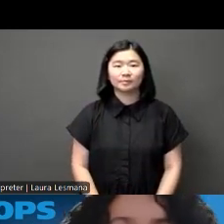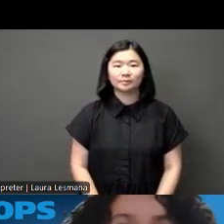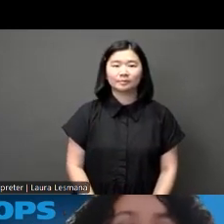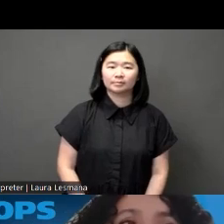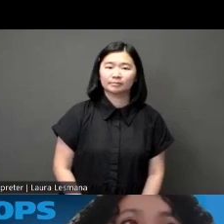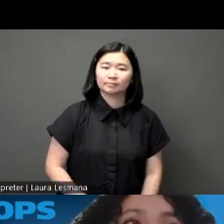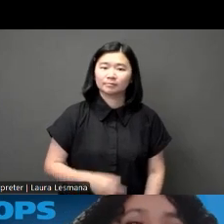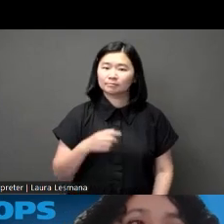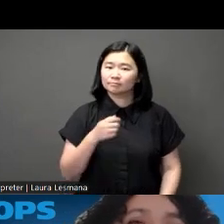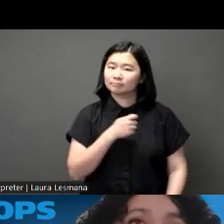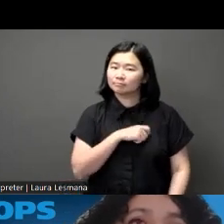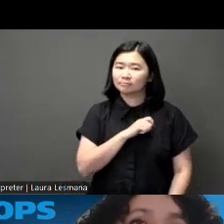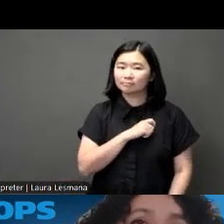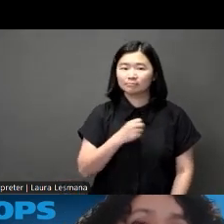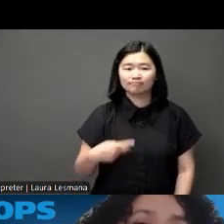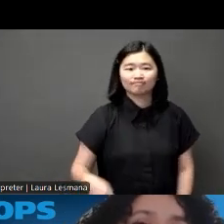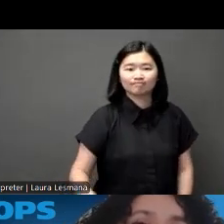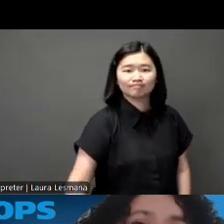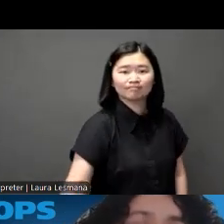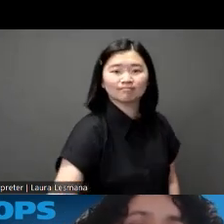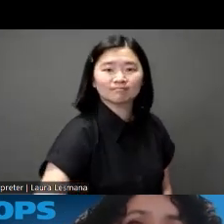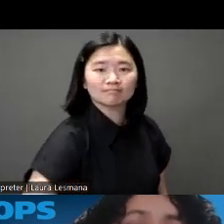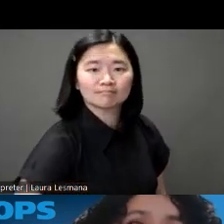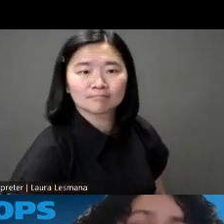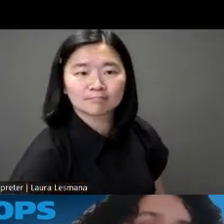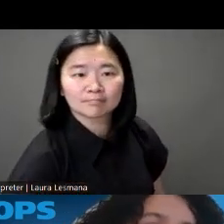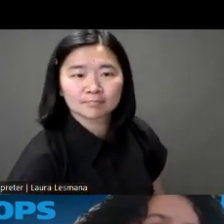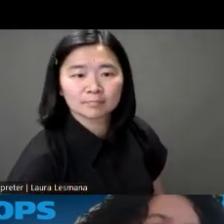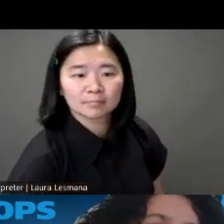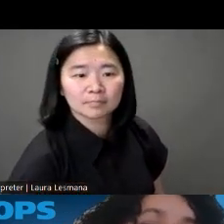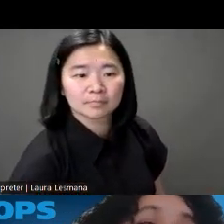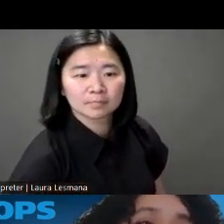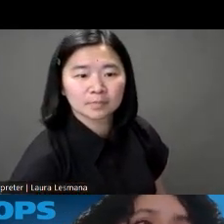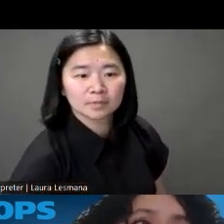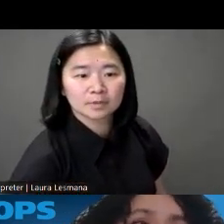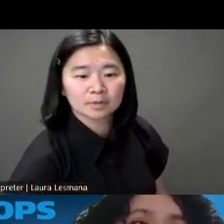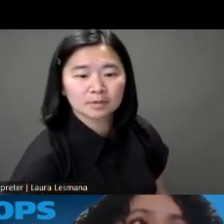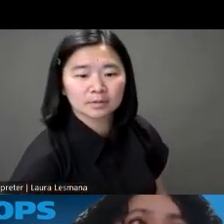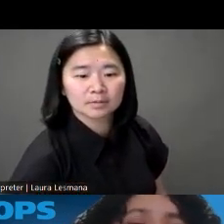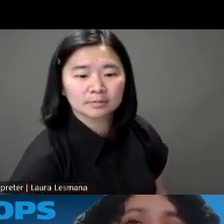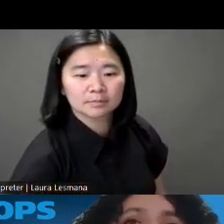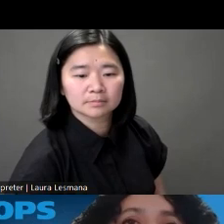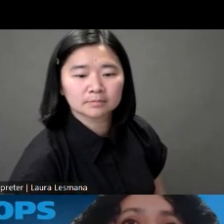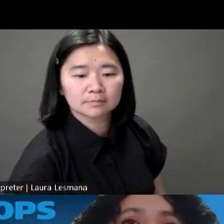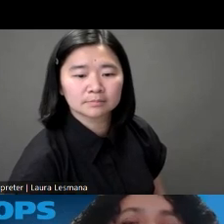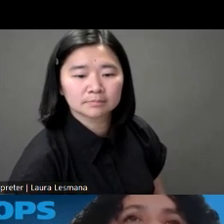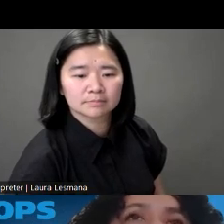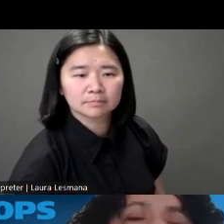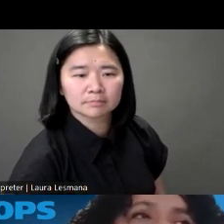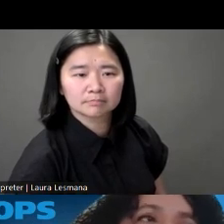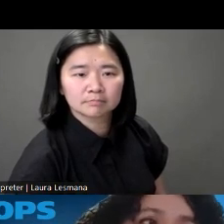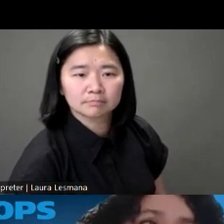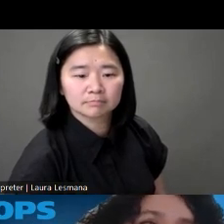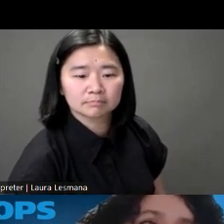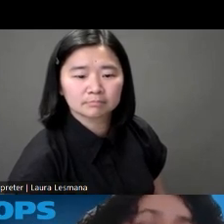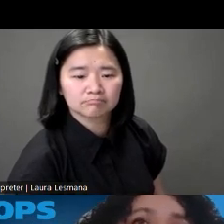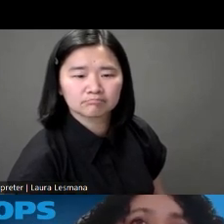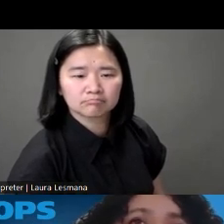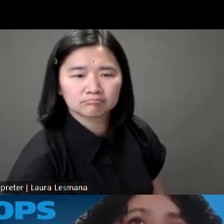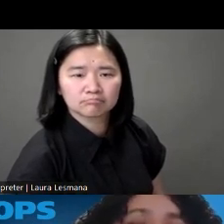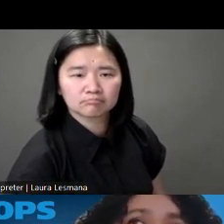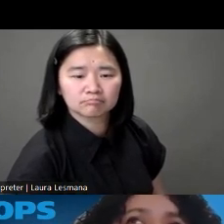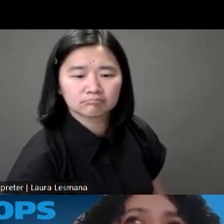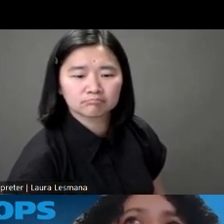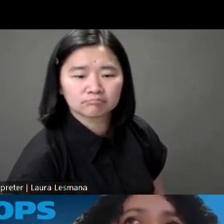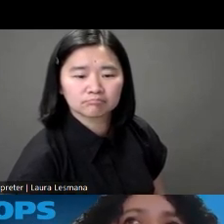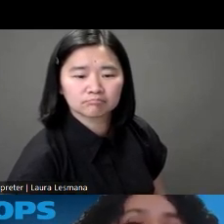lo señalado de la importancia que ya se ha descrito sobre el abordaje de